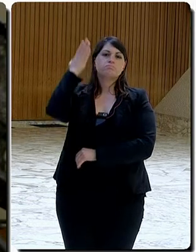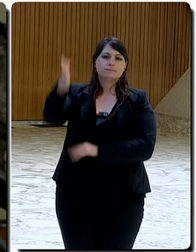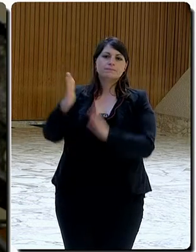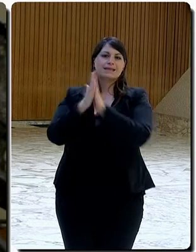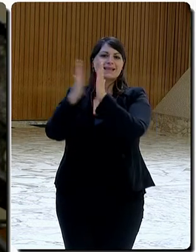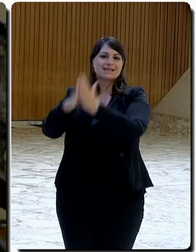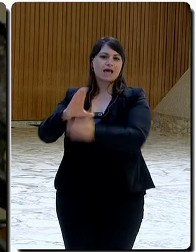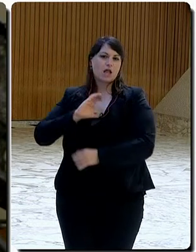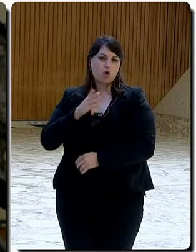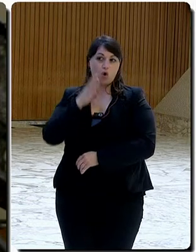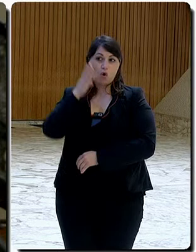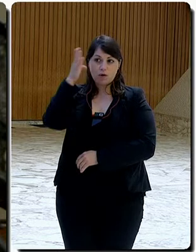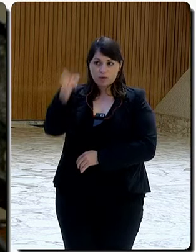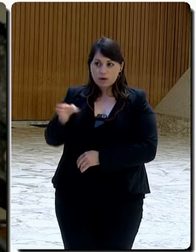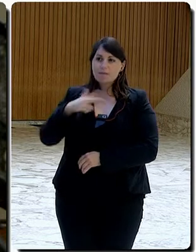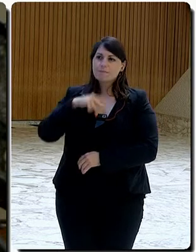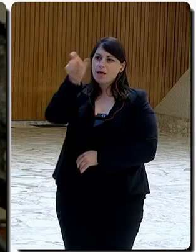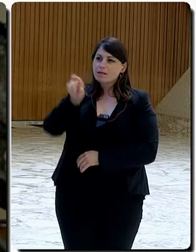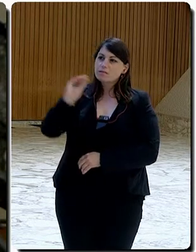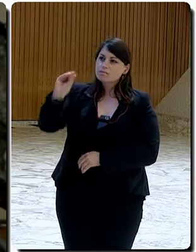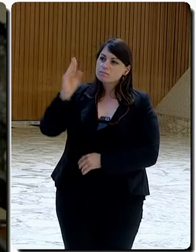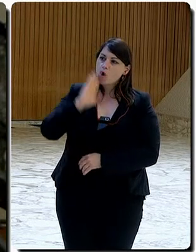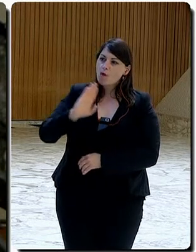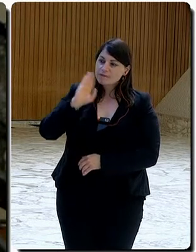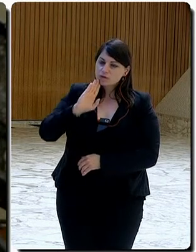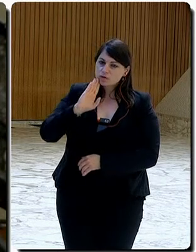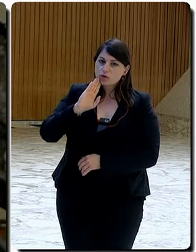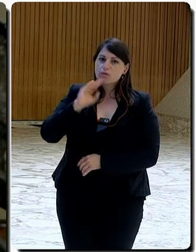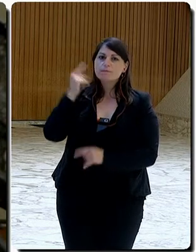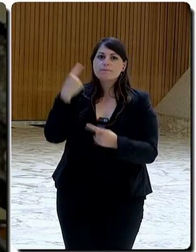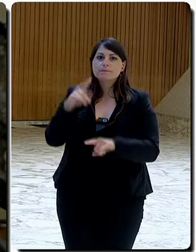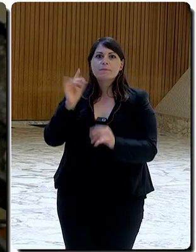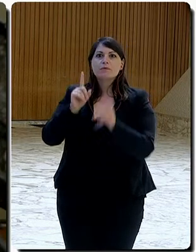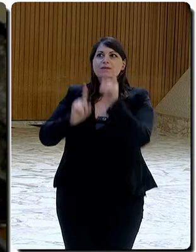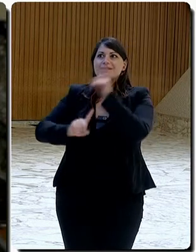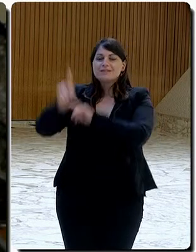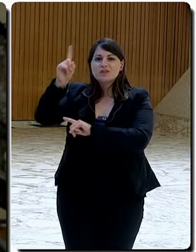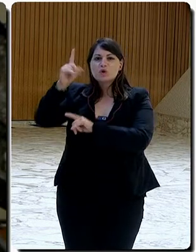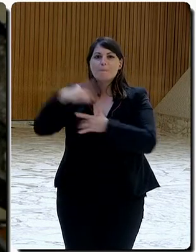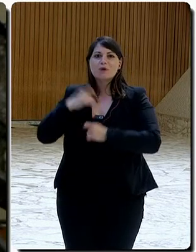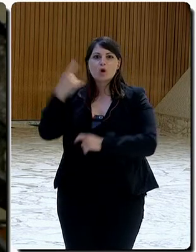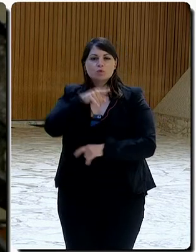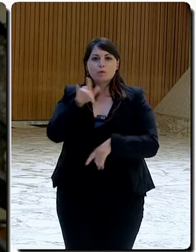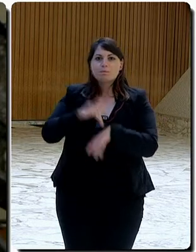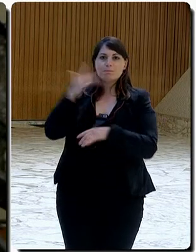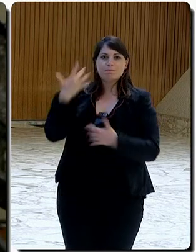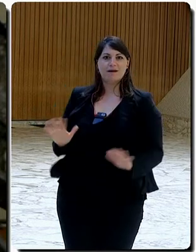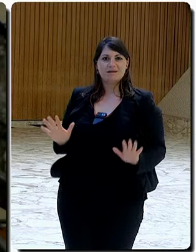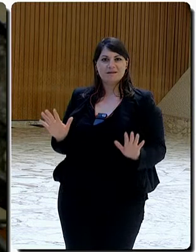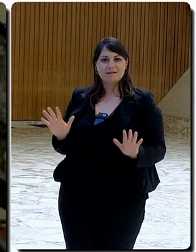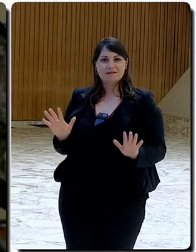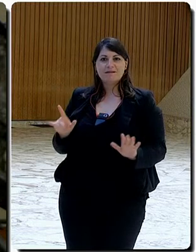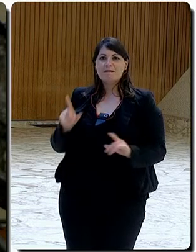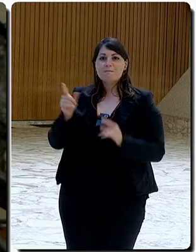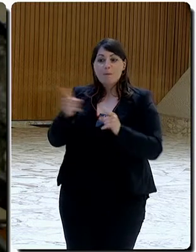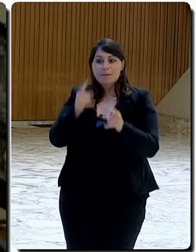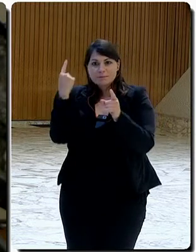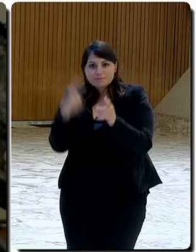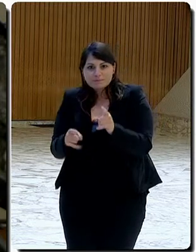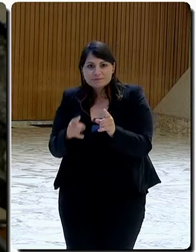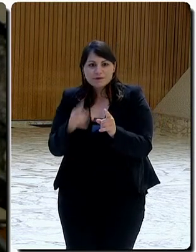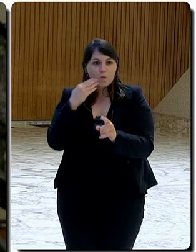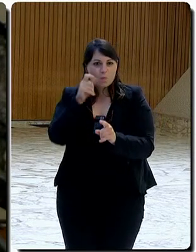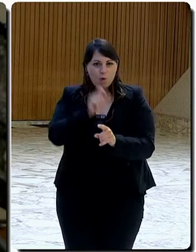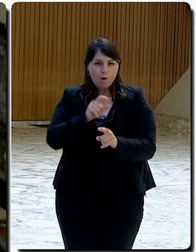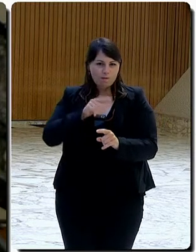Encontró la misericordia de Dios que centró su vida y comprendió que la verdad de la vida ya se la había contado a su